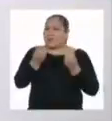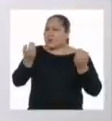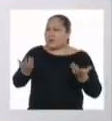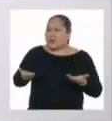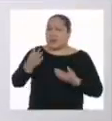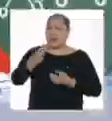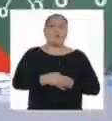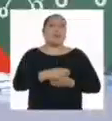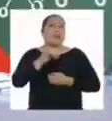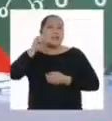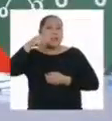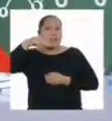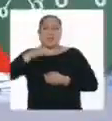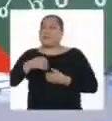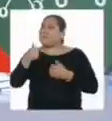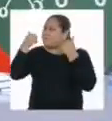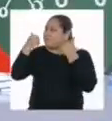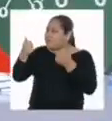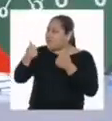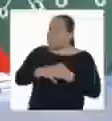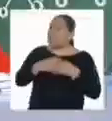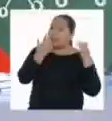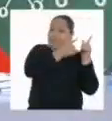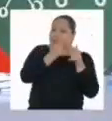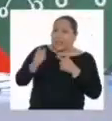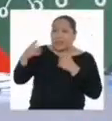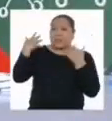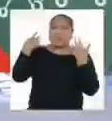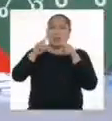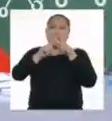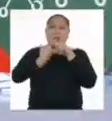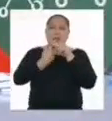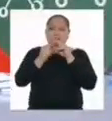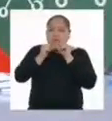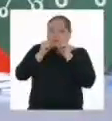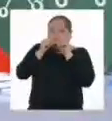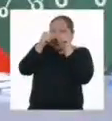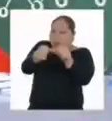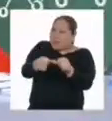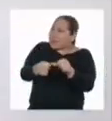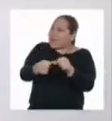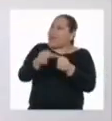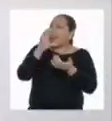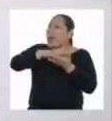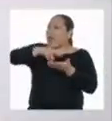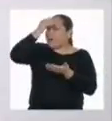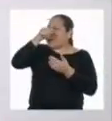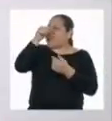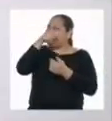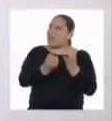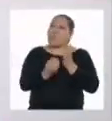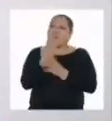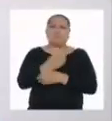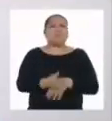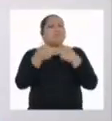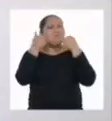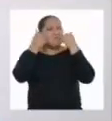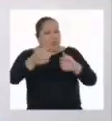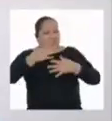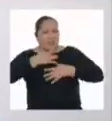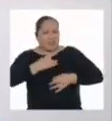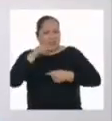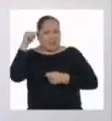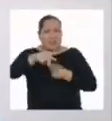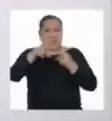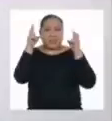tal todo, Yanira? Estamos muy bien, listas y listos para seguir aprendiendo sobre las plantas. Qué bueno que estén interesados en